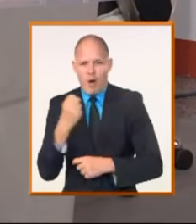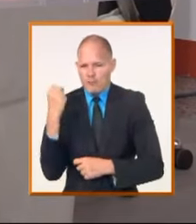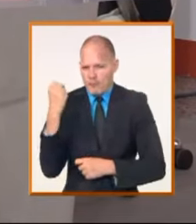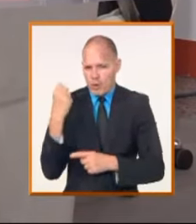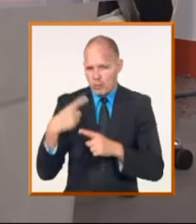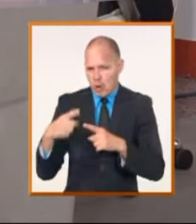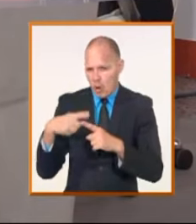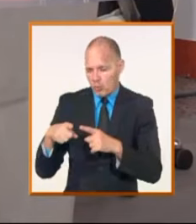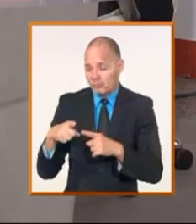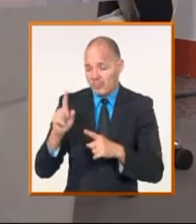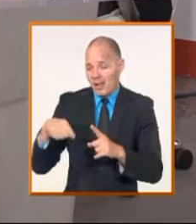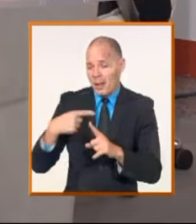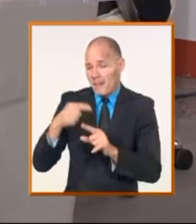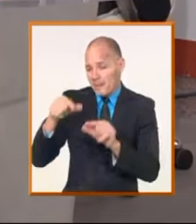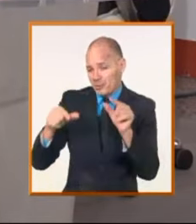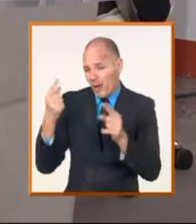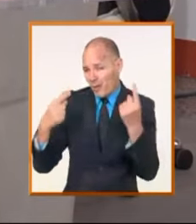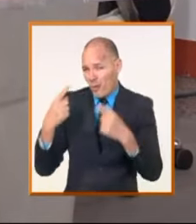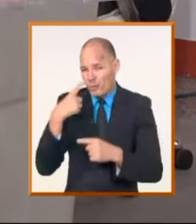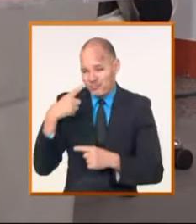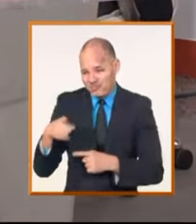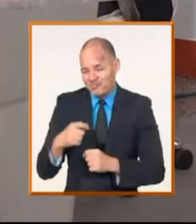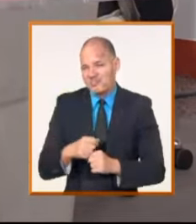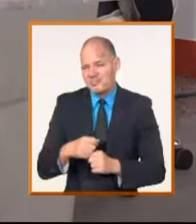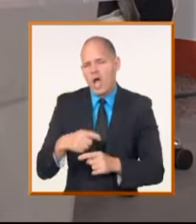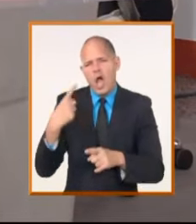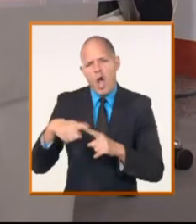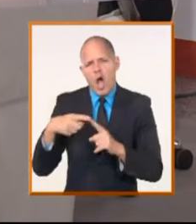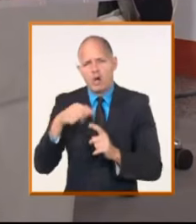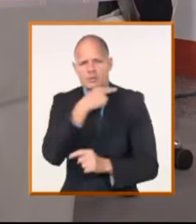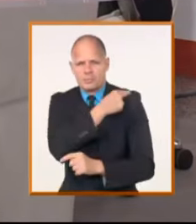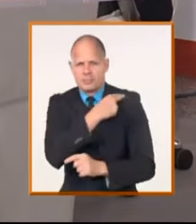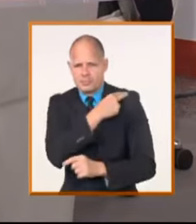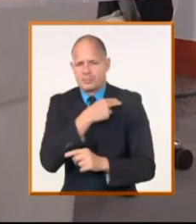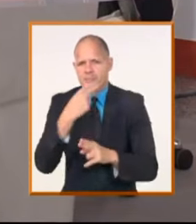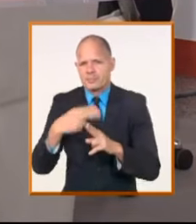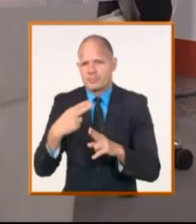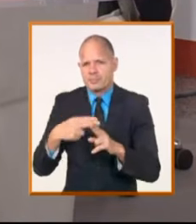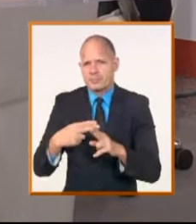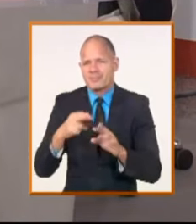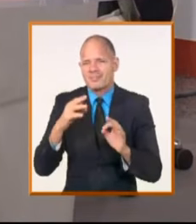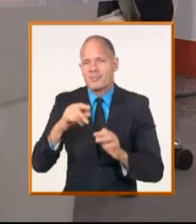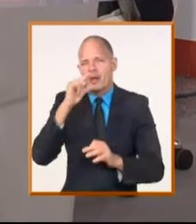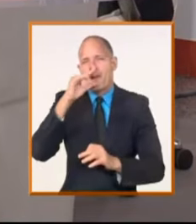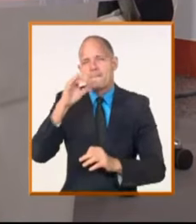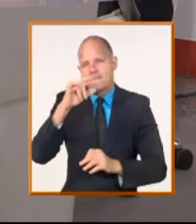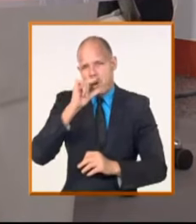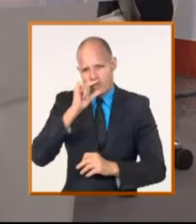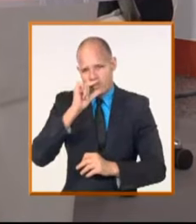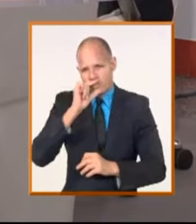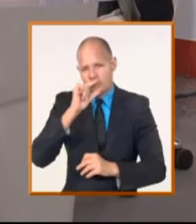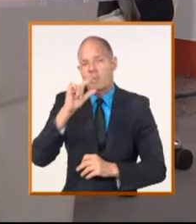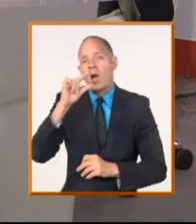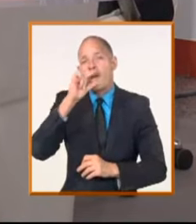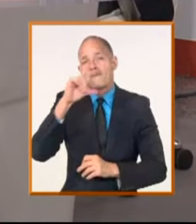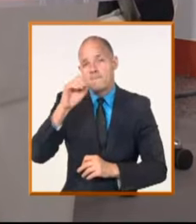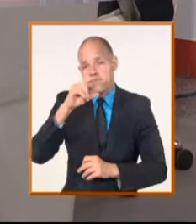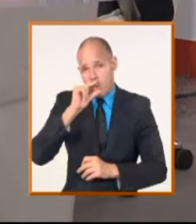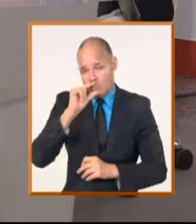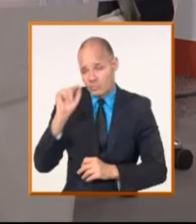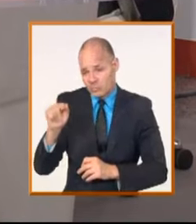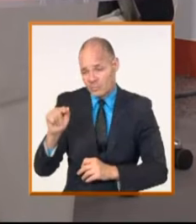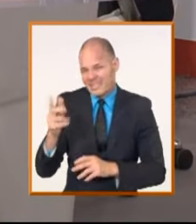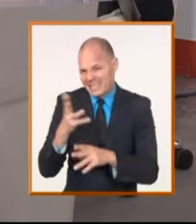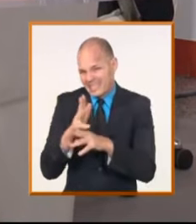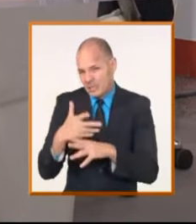los cubanos. Exacto. El papel que tuvo Menéndez con Biden y Marco Rubio con el tema. Esos son justamente los cubanoamericanos que